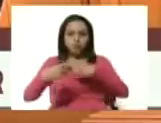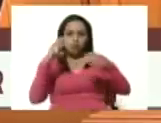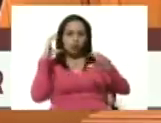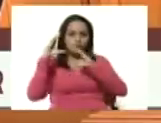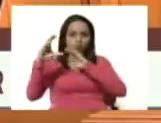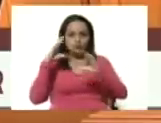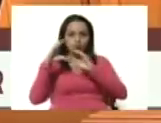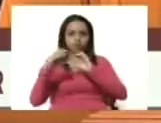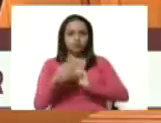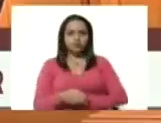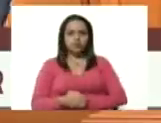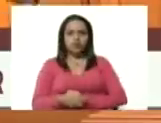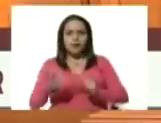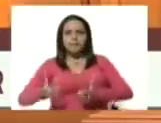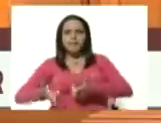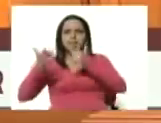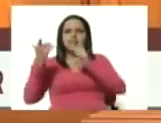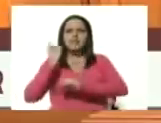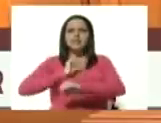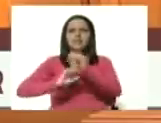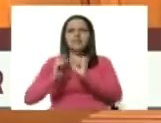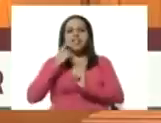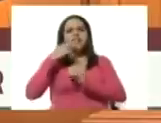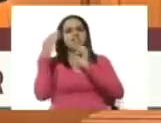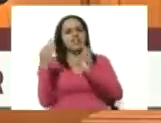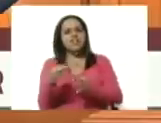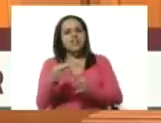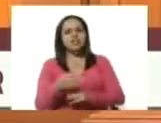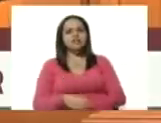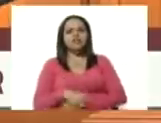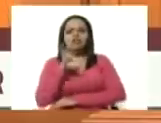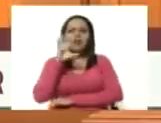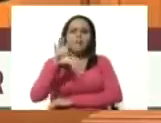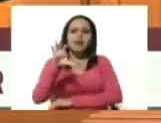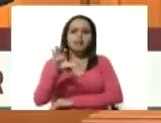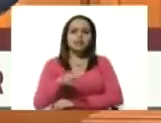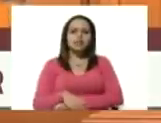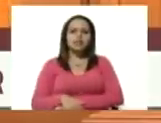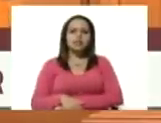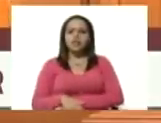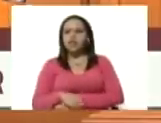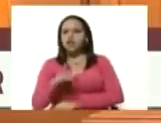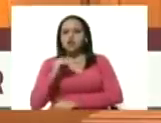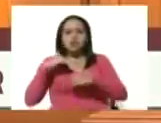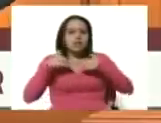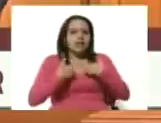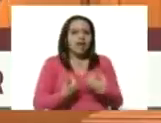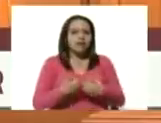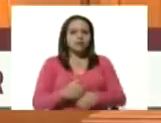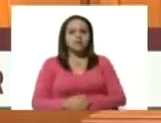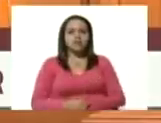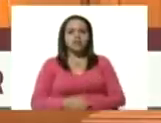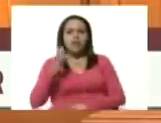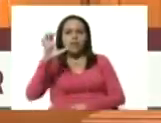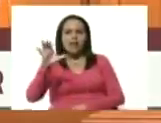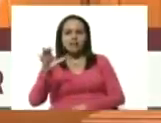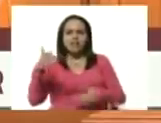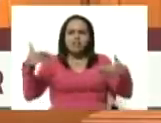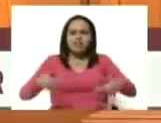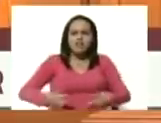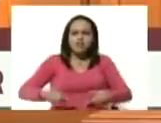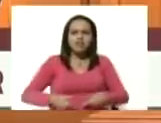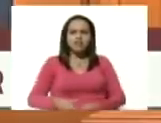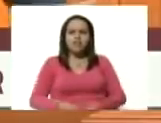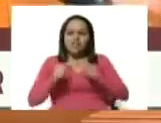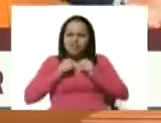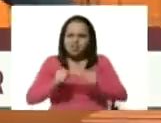comunicacionales que permitan defender la verdad de una patria que se ha negado a rendirse, de una patria que lucha y que seguirá